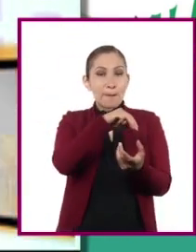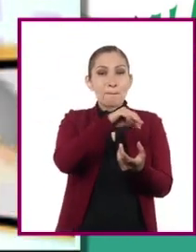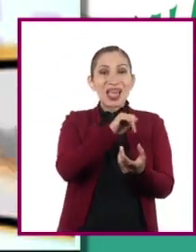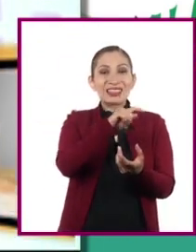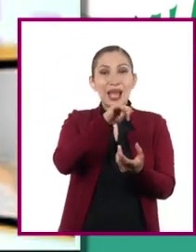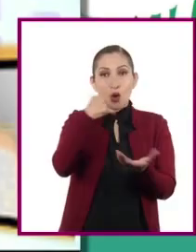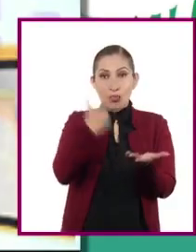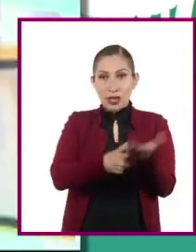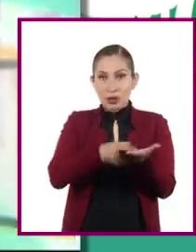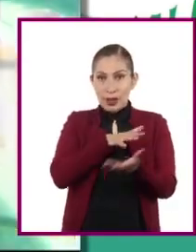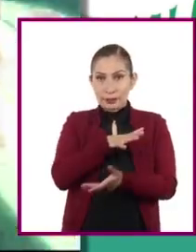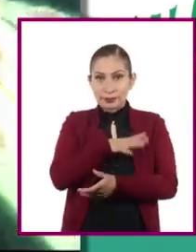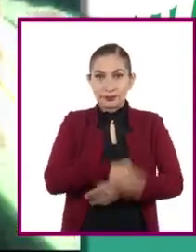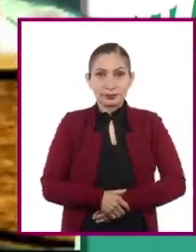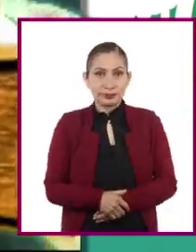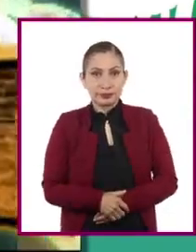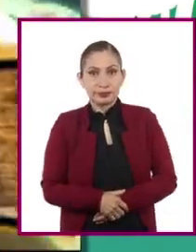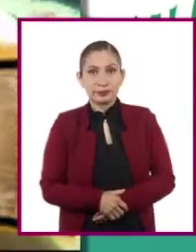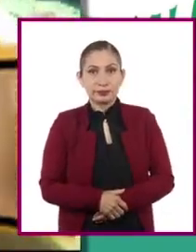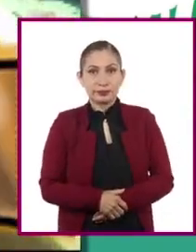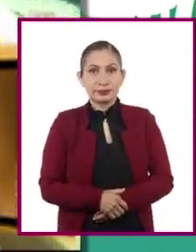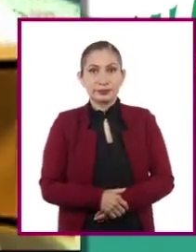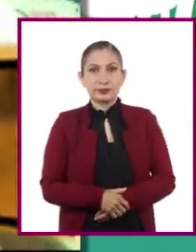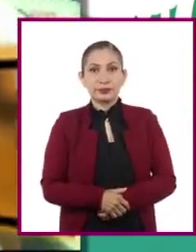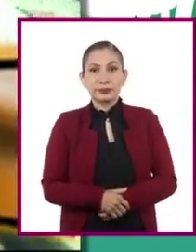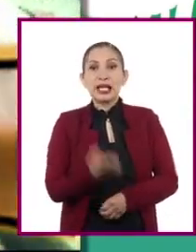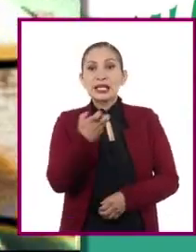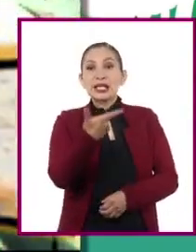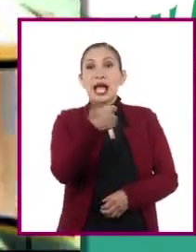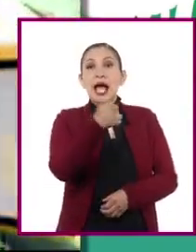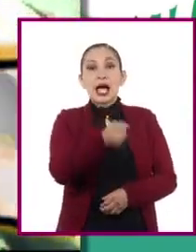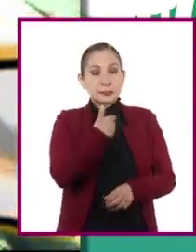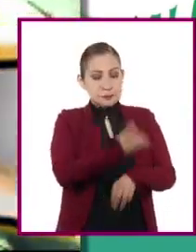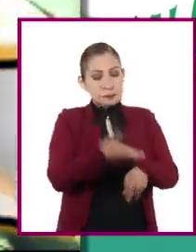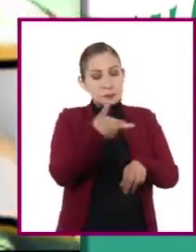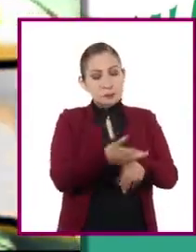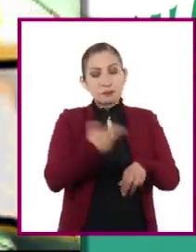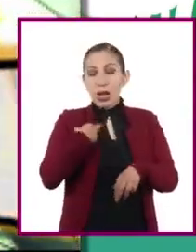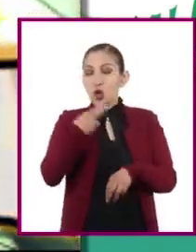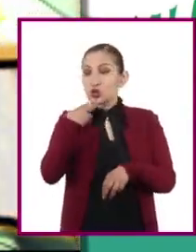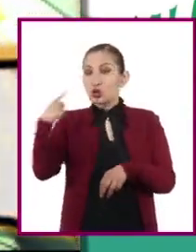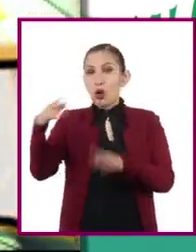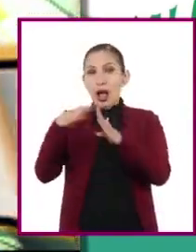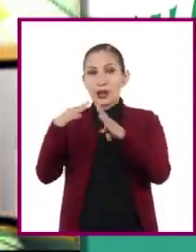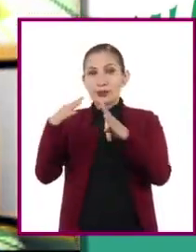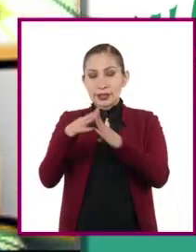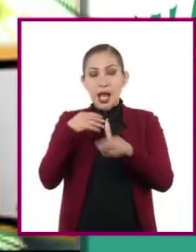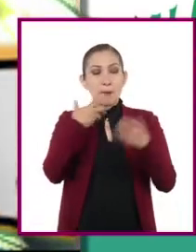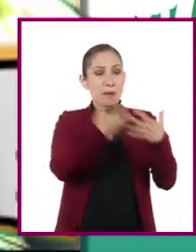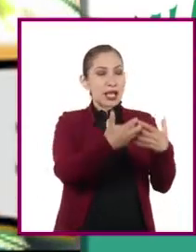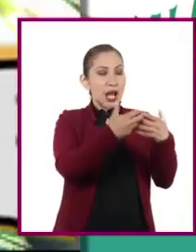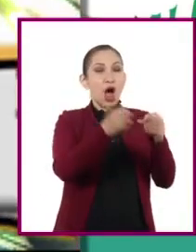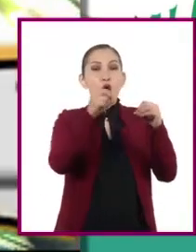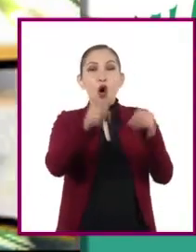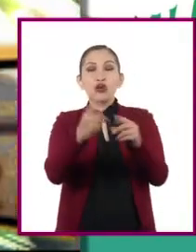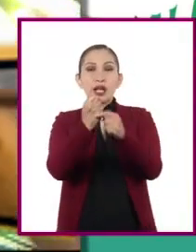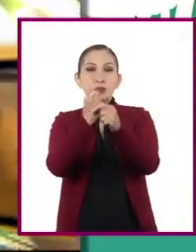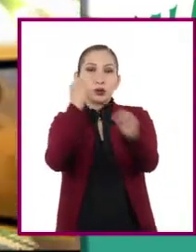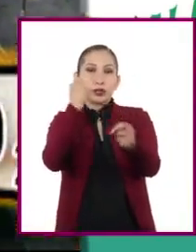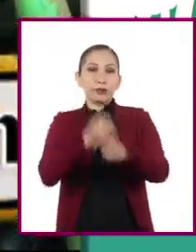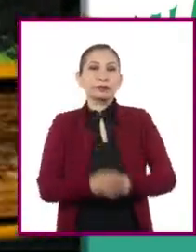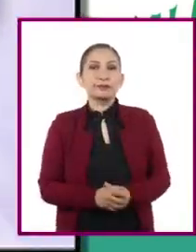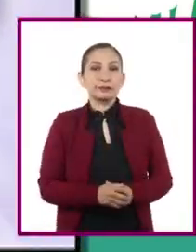metano como componente principal. Este gas se procesa para su consumo doméstico, industrial o en el